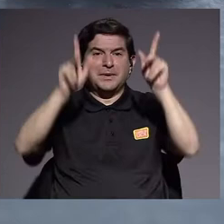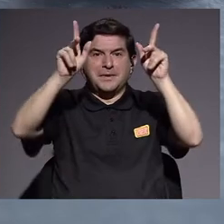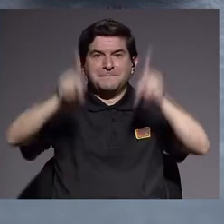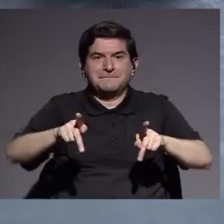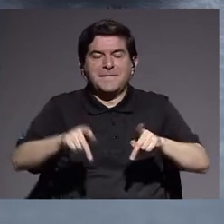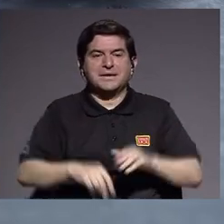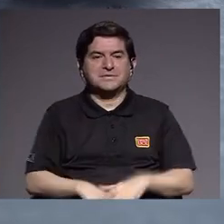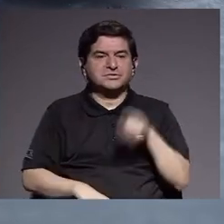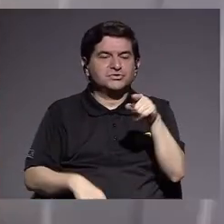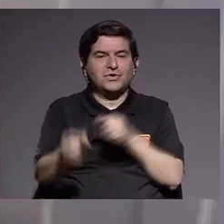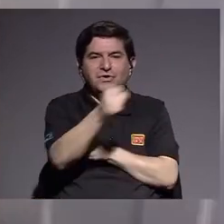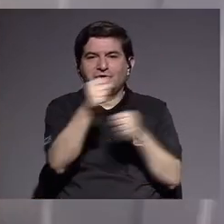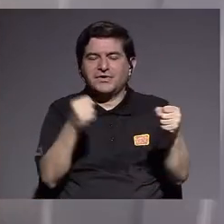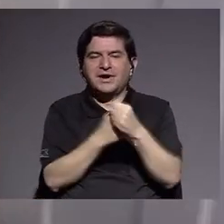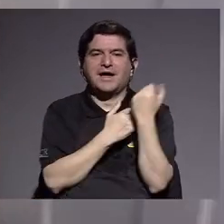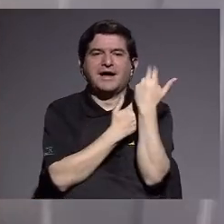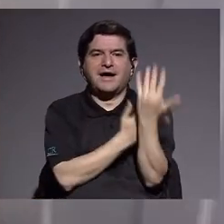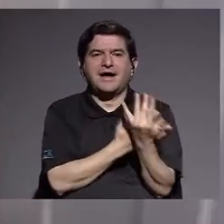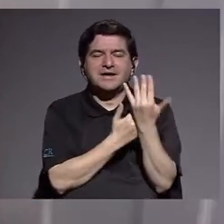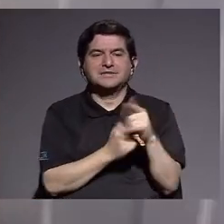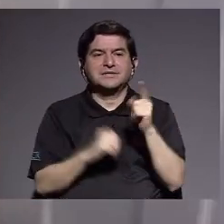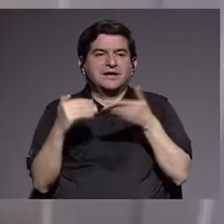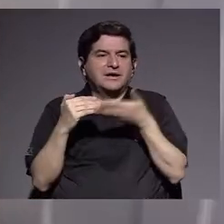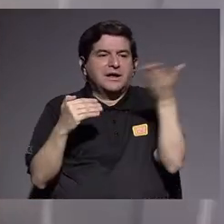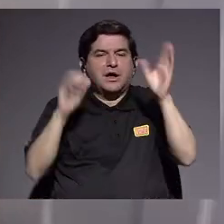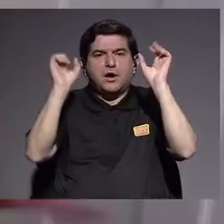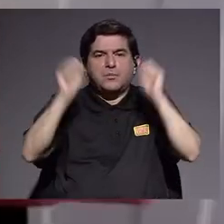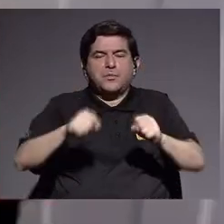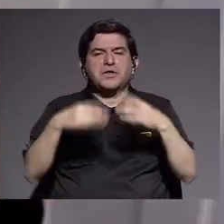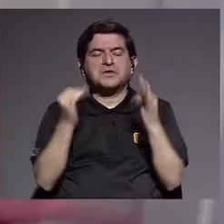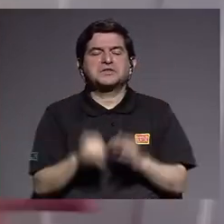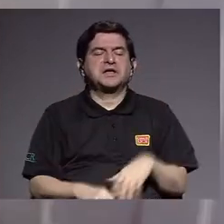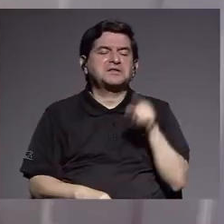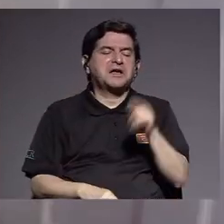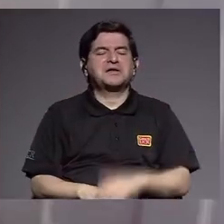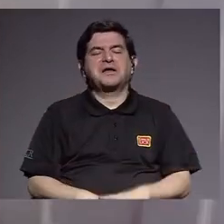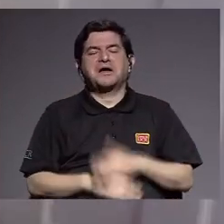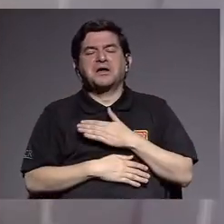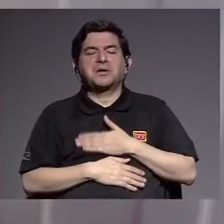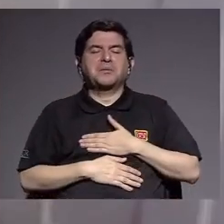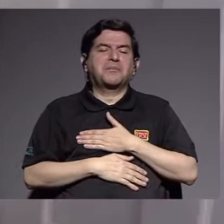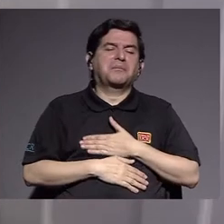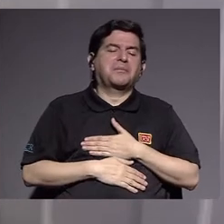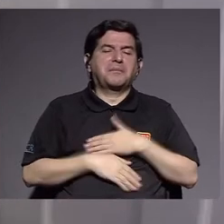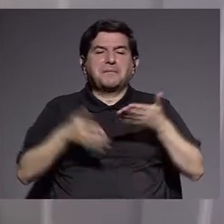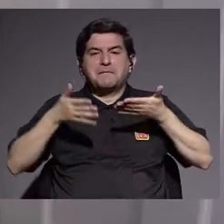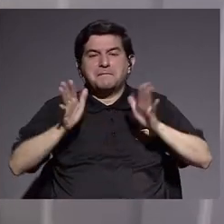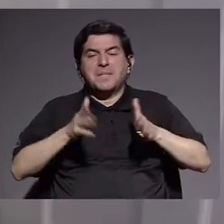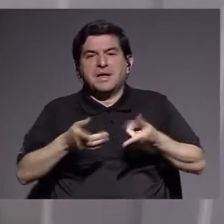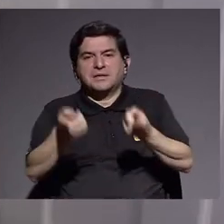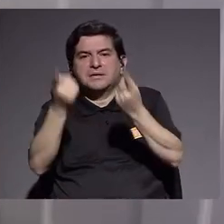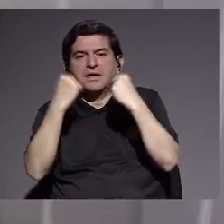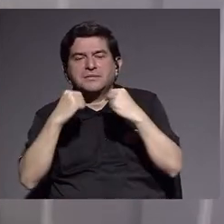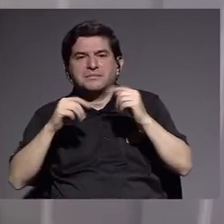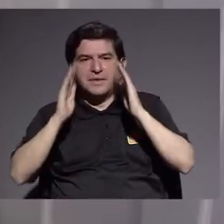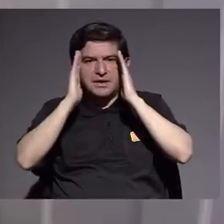porque existe el paciente en la sala de espera de con cualquier cosita se puede tratar de entretener mientras nos lo pasamos a